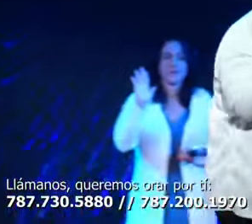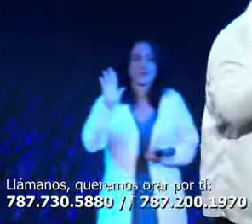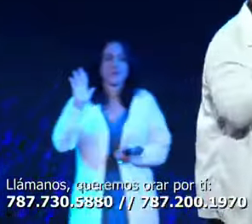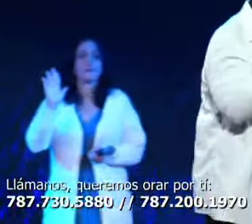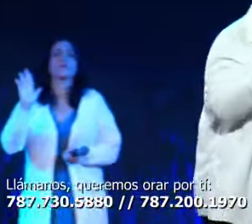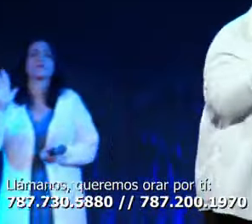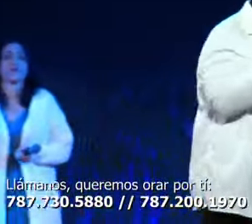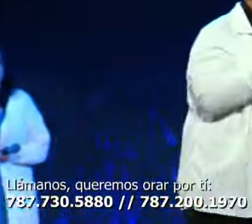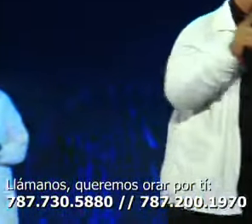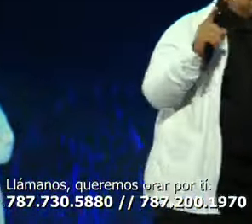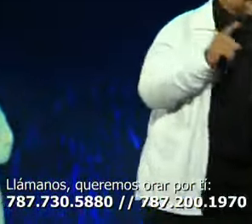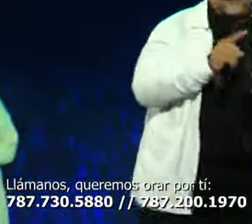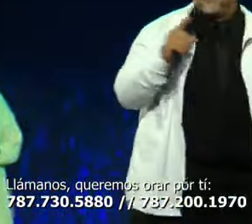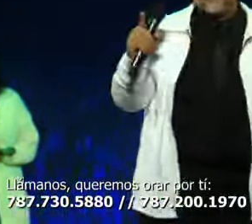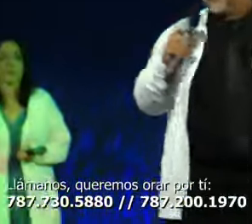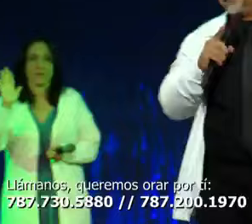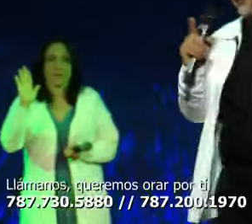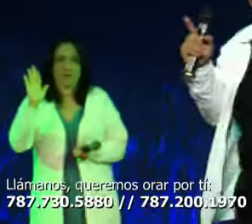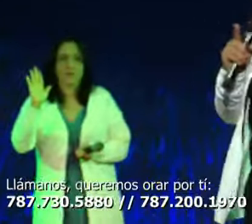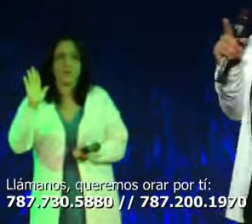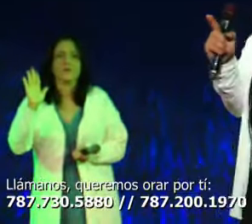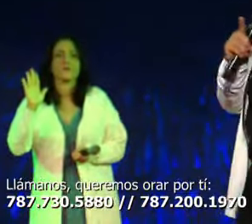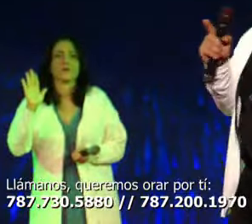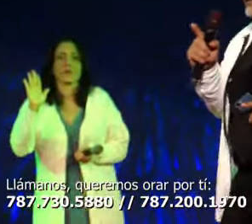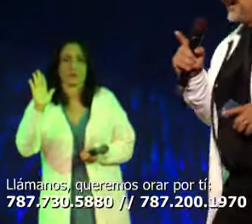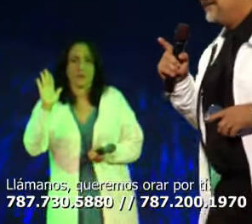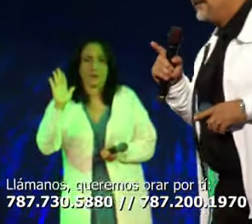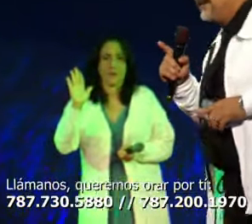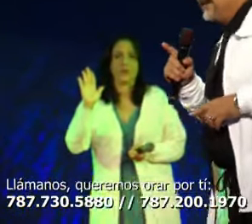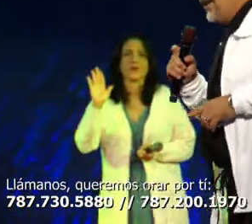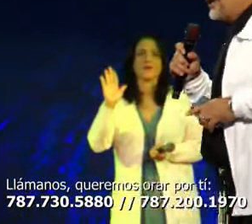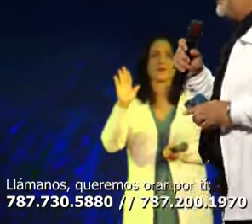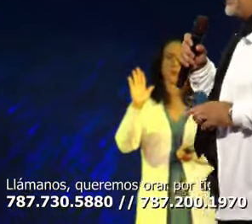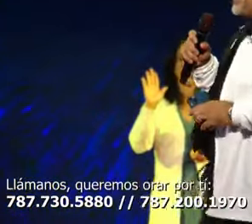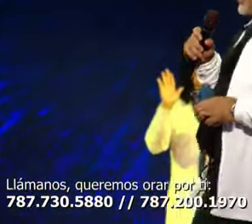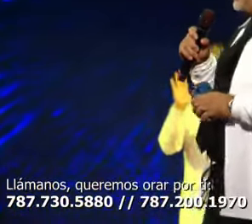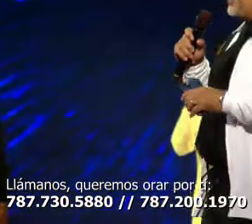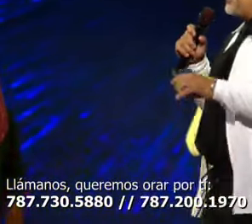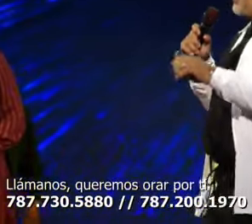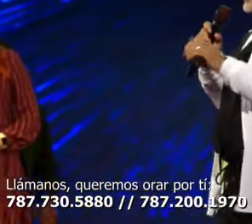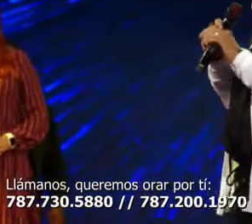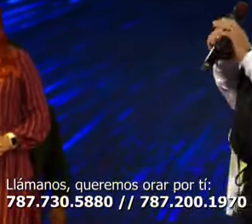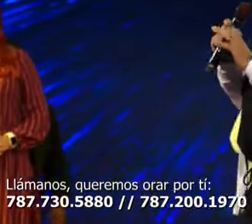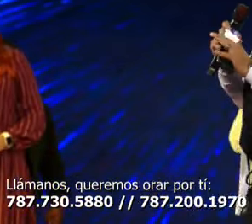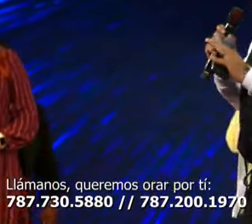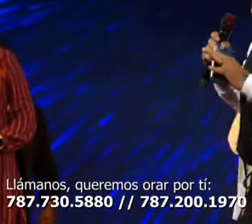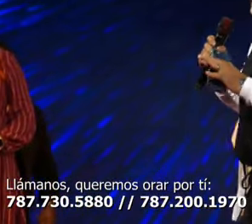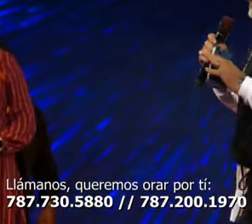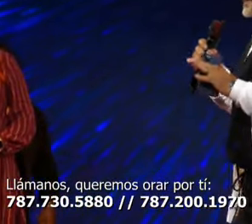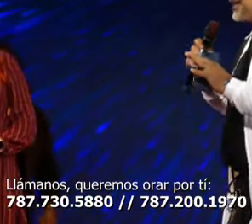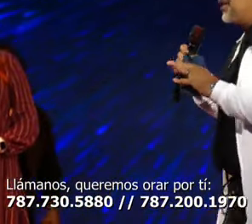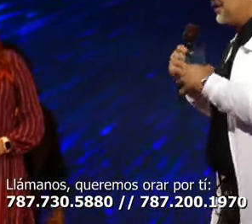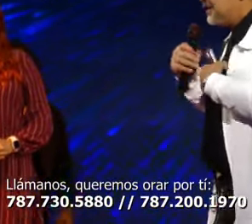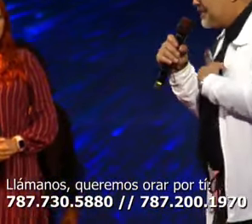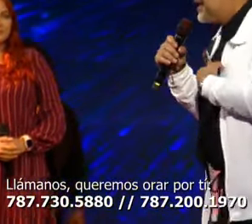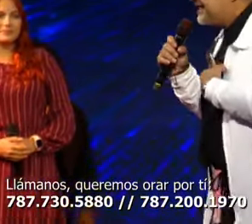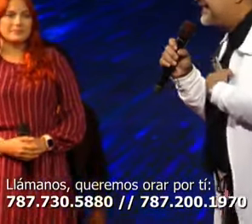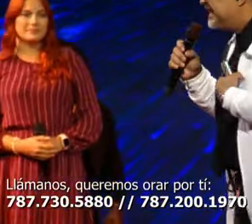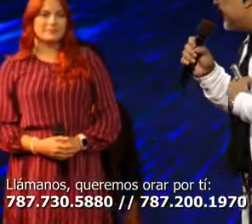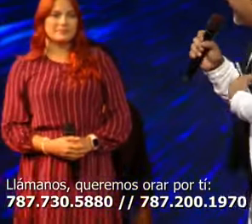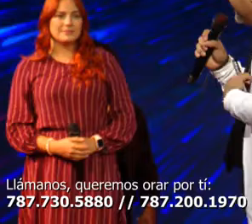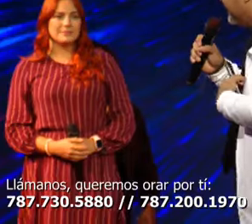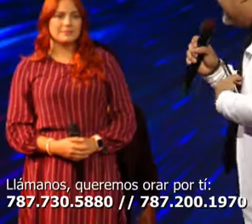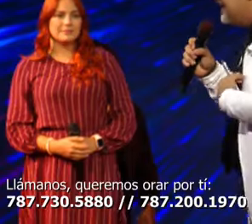nunca falla. Dios nunca falla. Óigame, aún en los momentos más difíciles que yo, le voy a